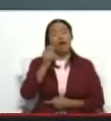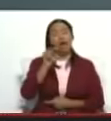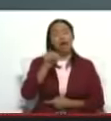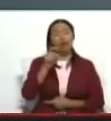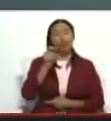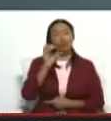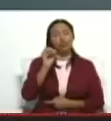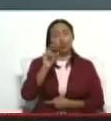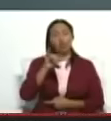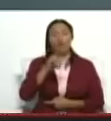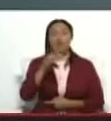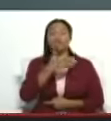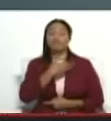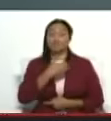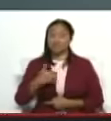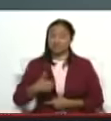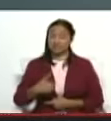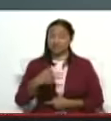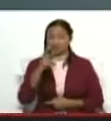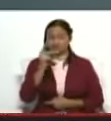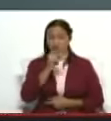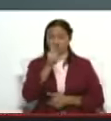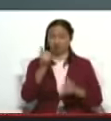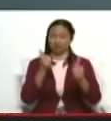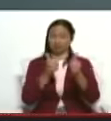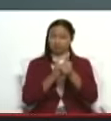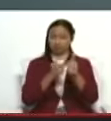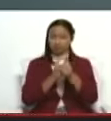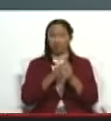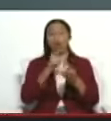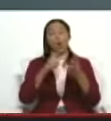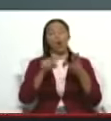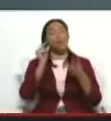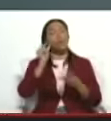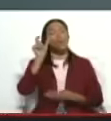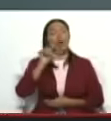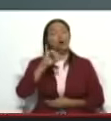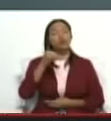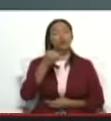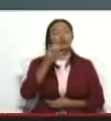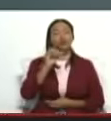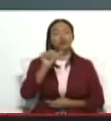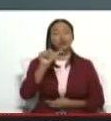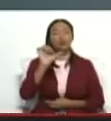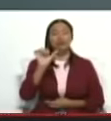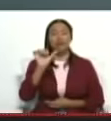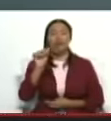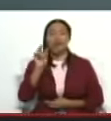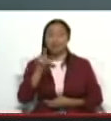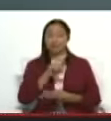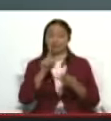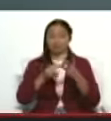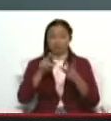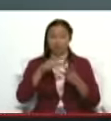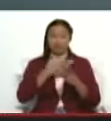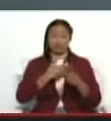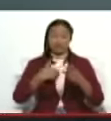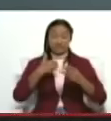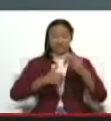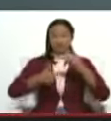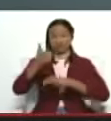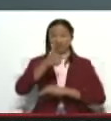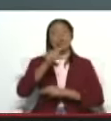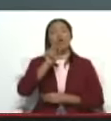Suárez, vicepresidente de Comercio y Suministro, Jocelyn Ramírez, superintendente nacional de criptoactivos, Ubel